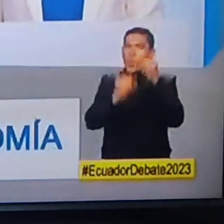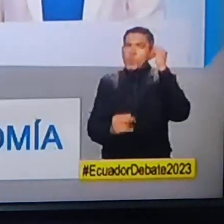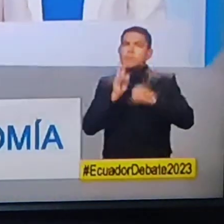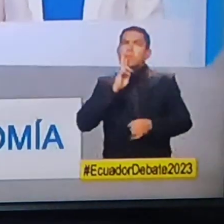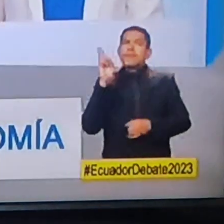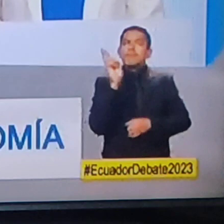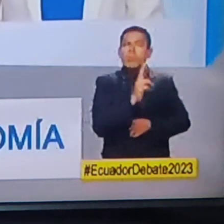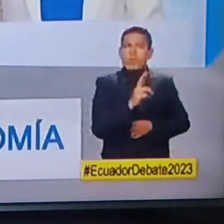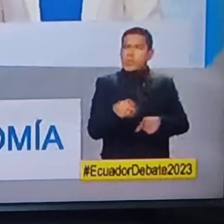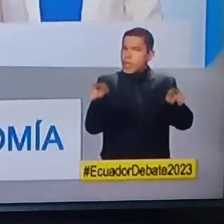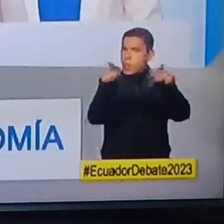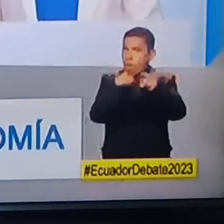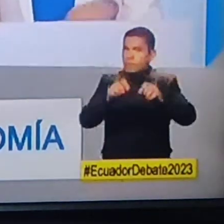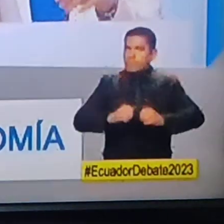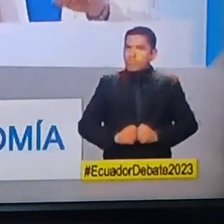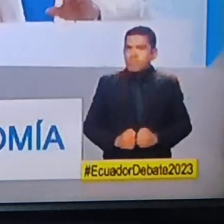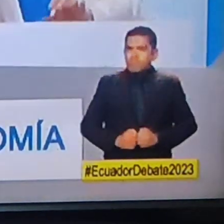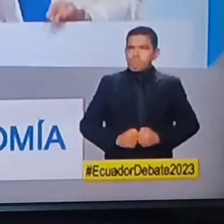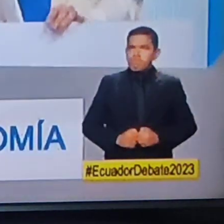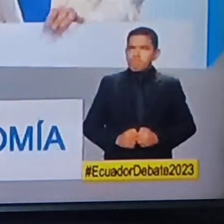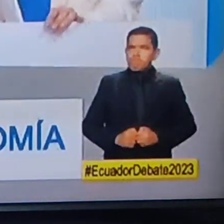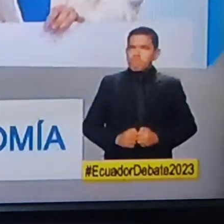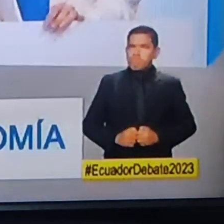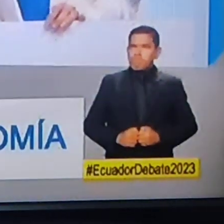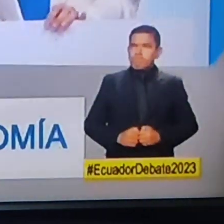que ha dado la candidata González.